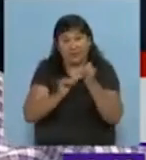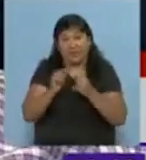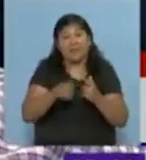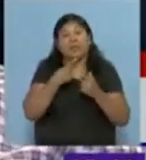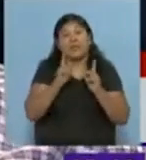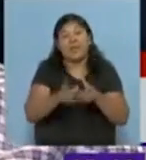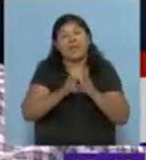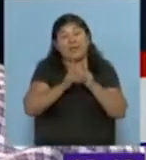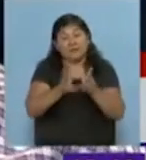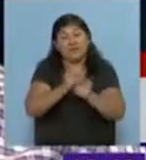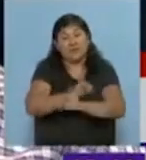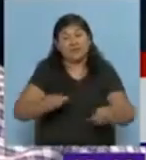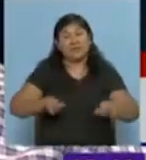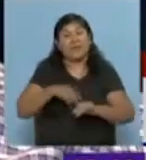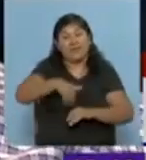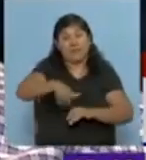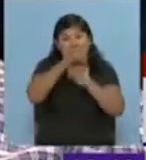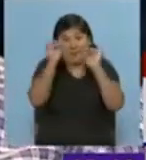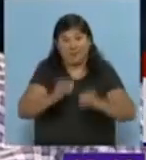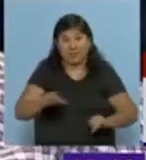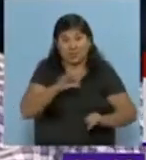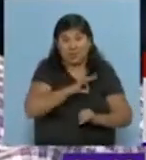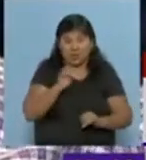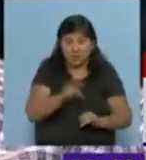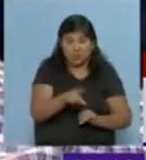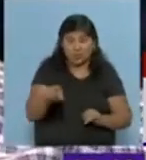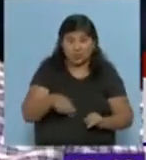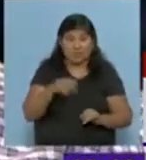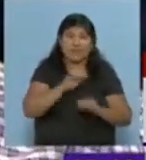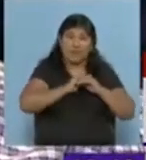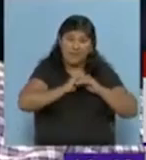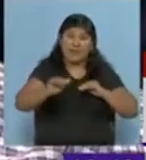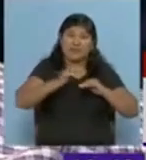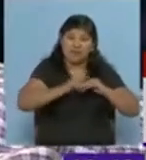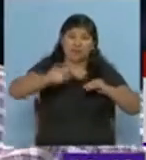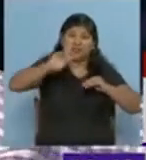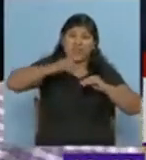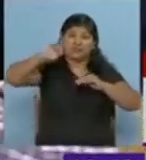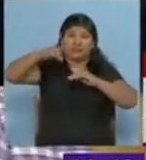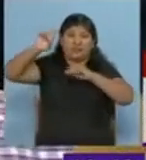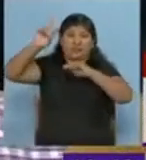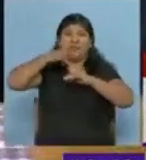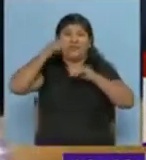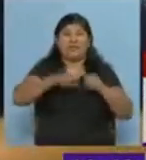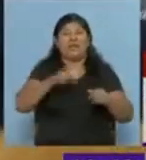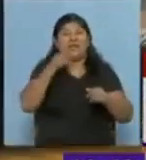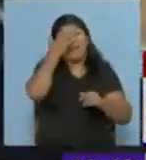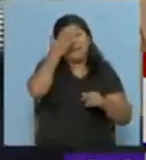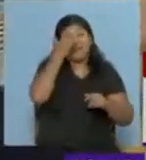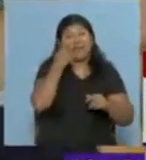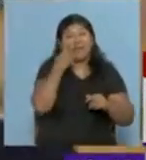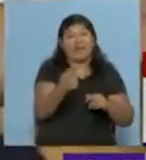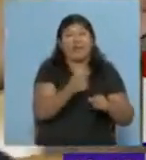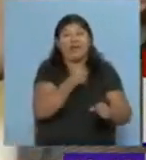el sueldo de marzo la provincia va a incrementar el piso salarial docente llevándolo a